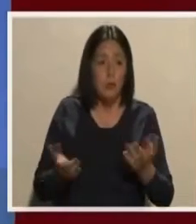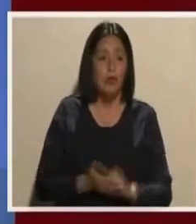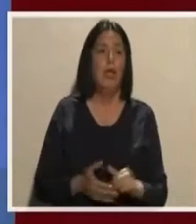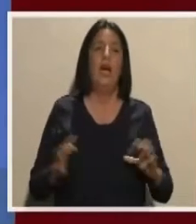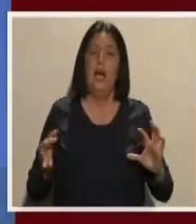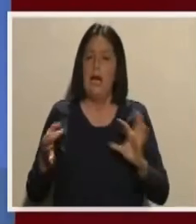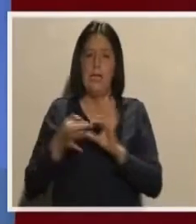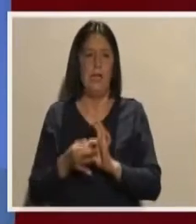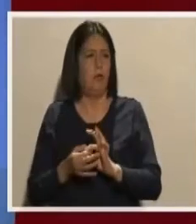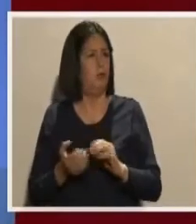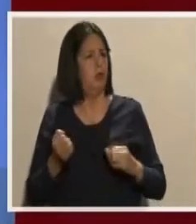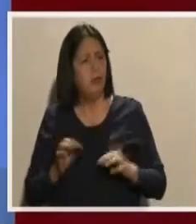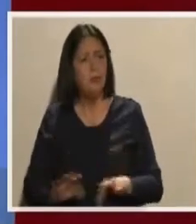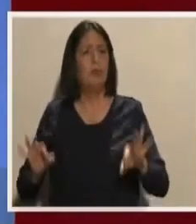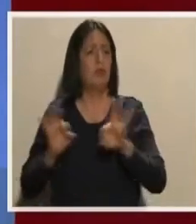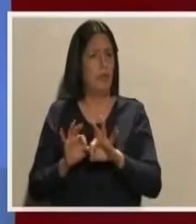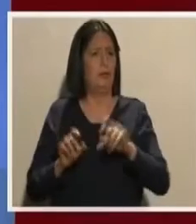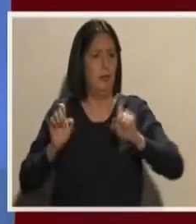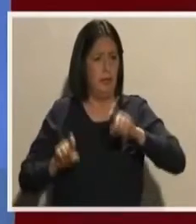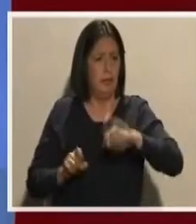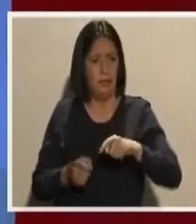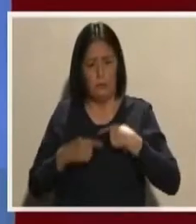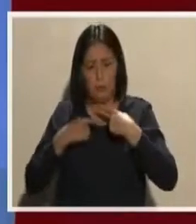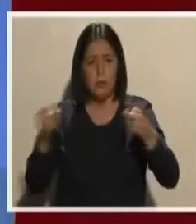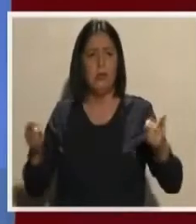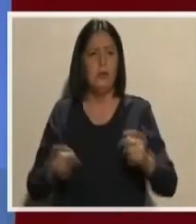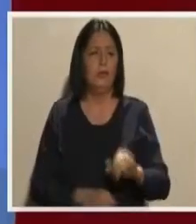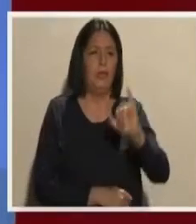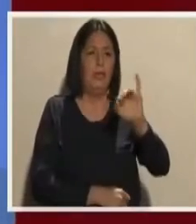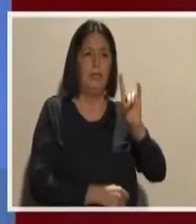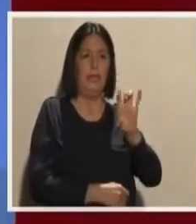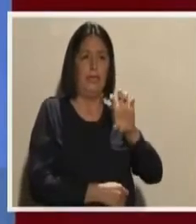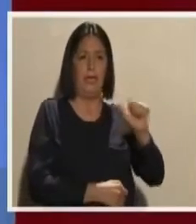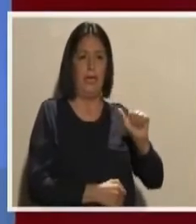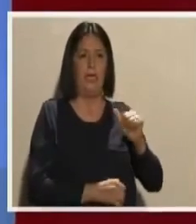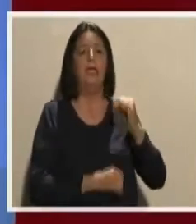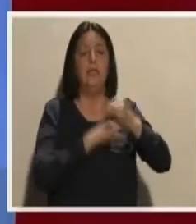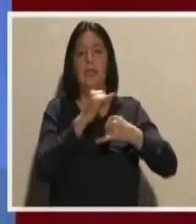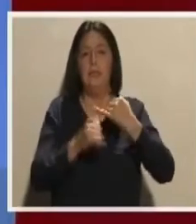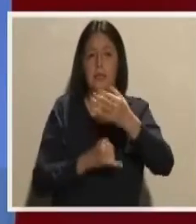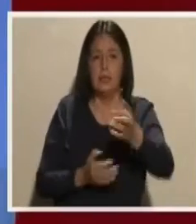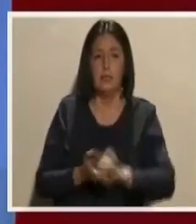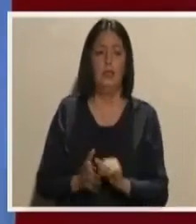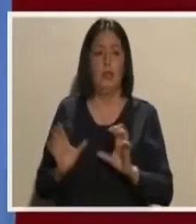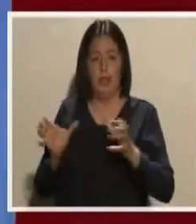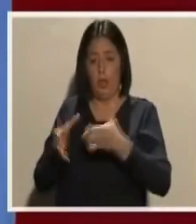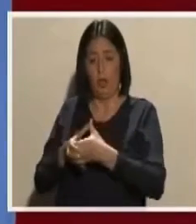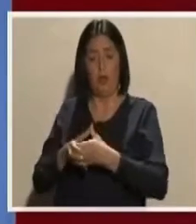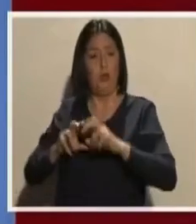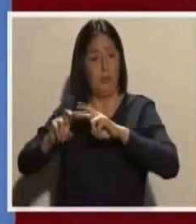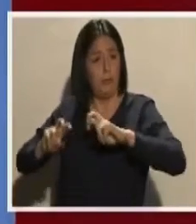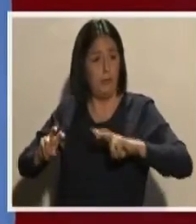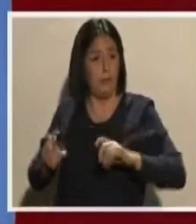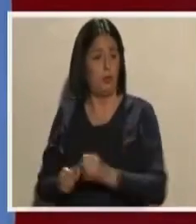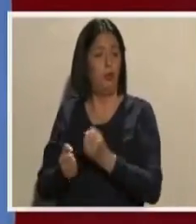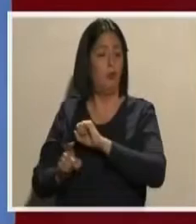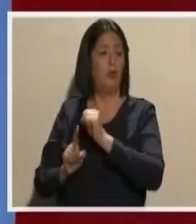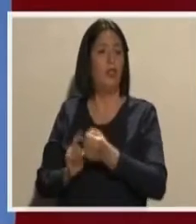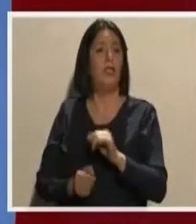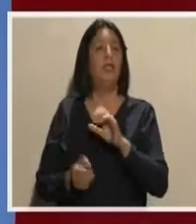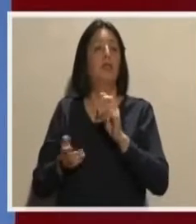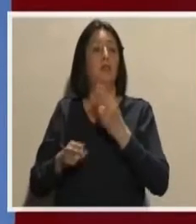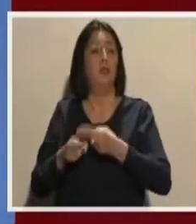aliados estratégicos a los que debemos mencionar. IDEA Internacional, el Consorcio de Investigación Económica y Social